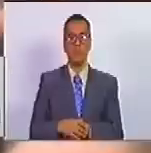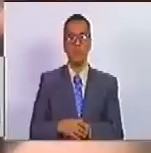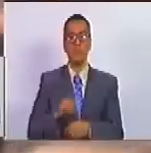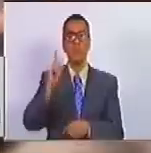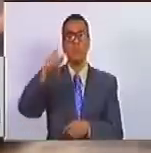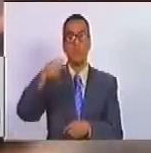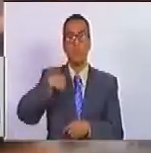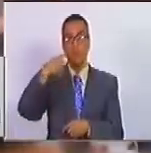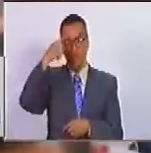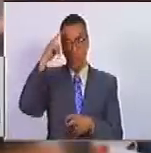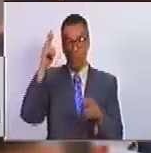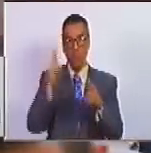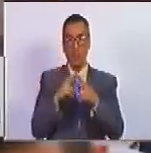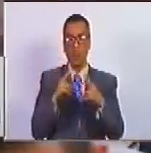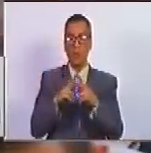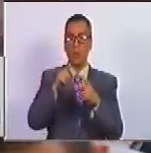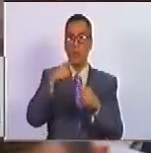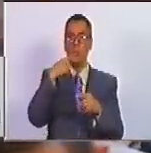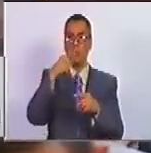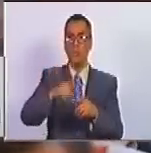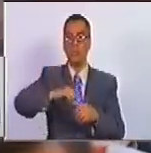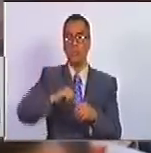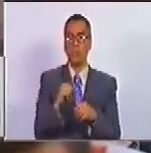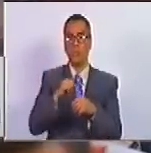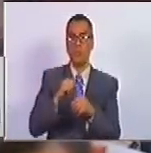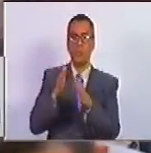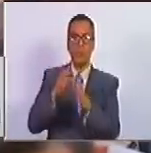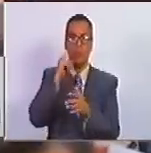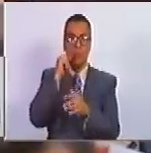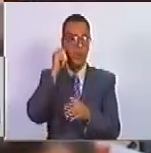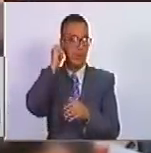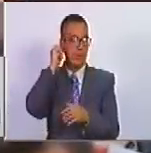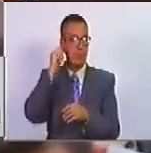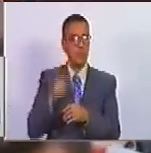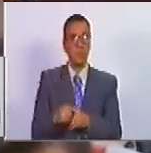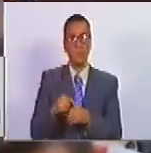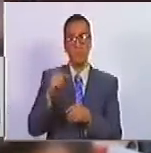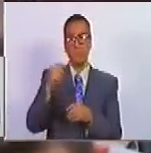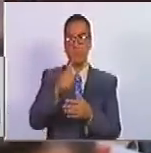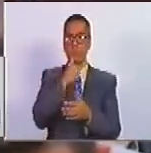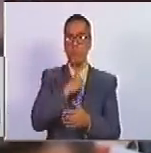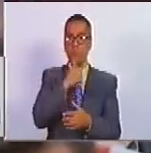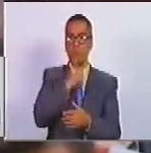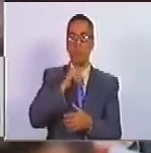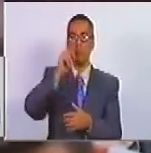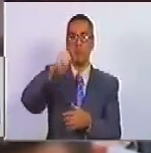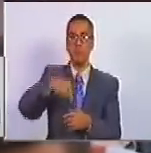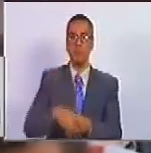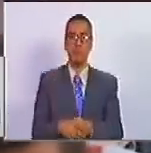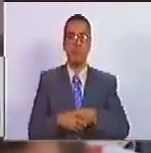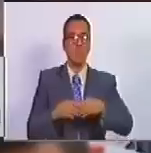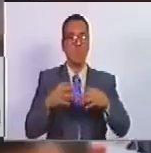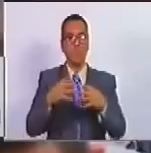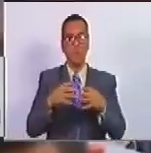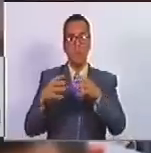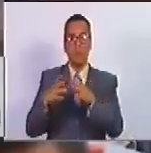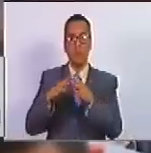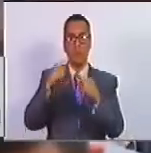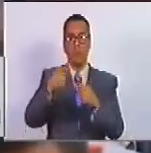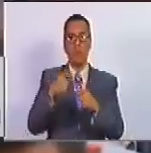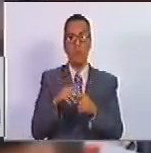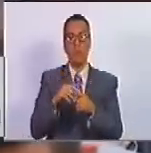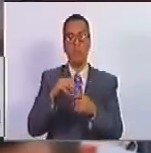Y también reconocer que esos funcionarios y funcionarias han resistido también los embates de